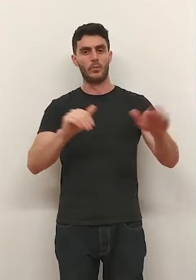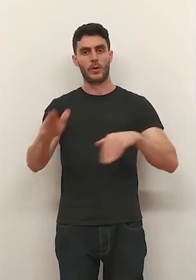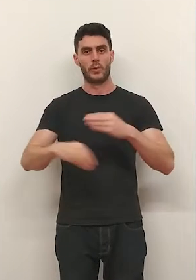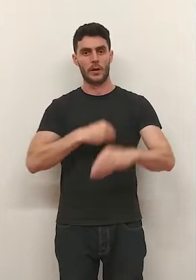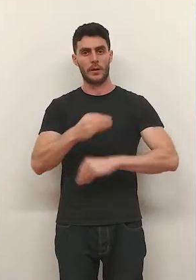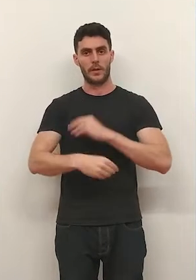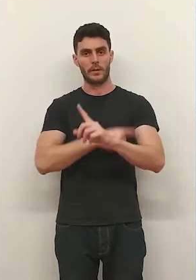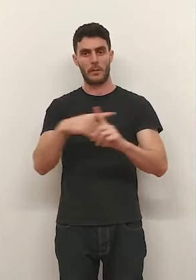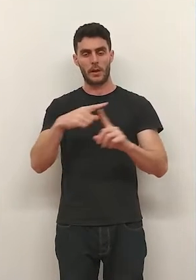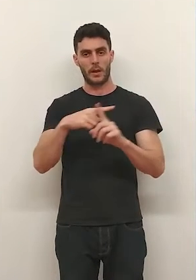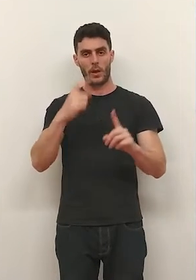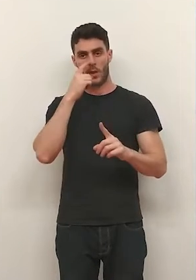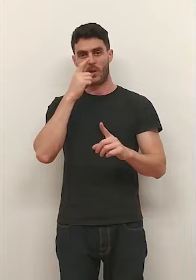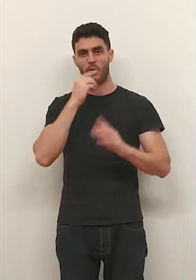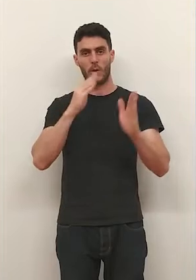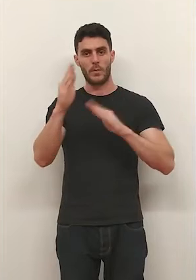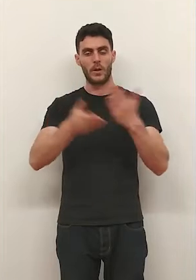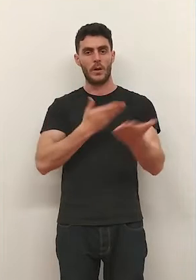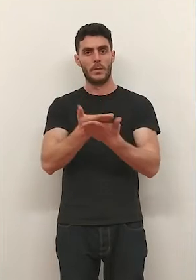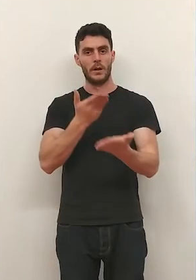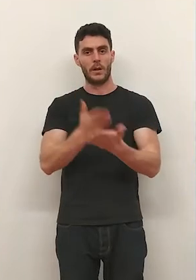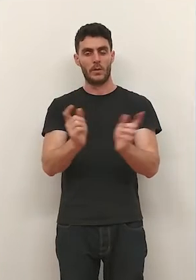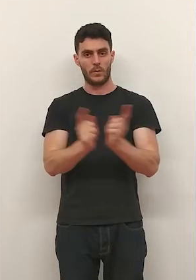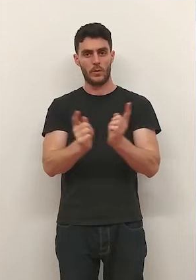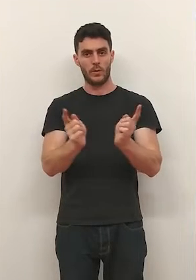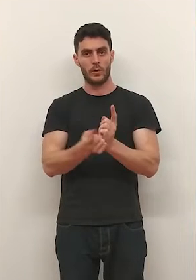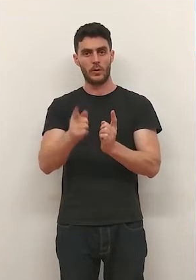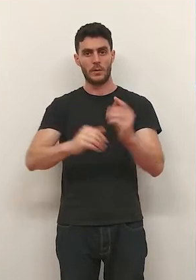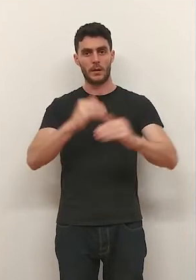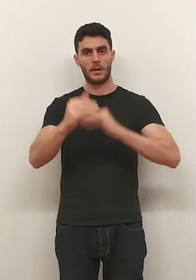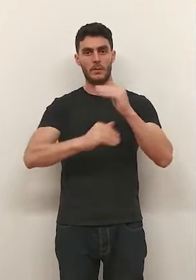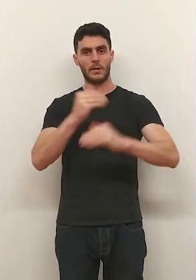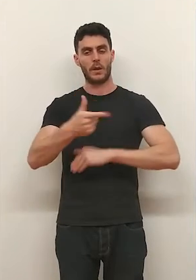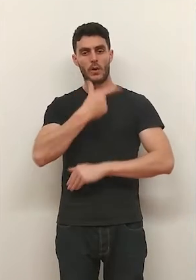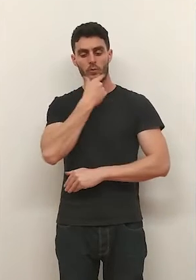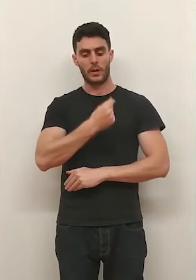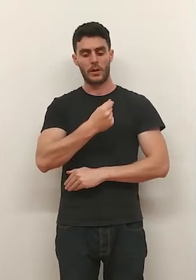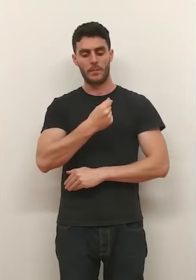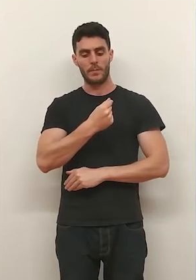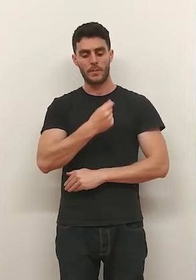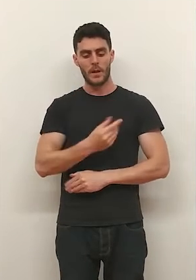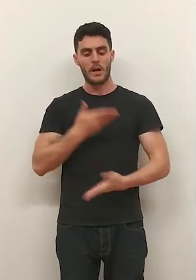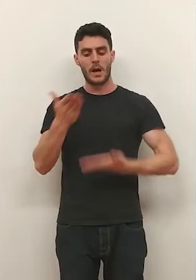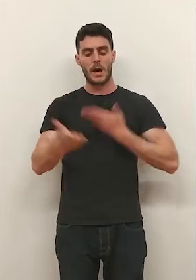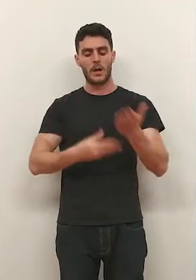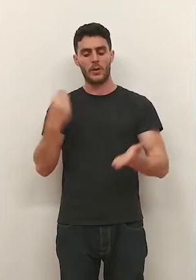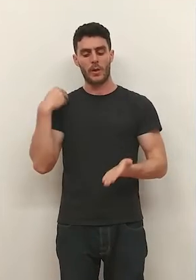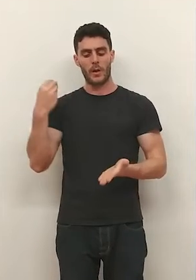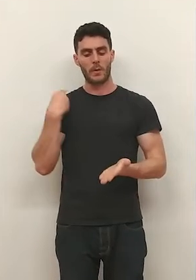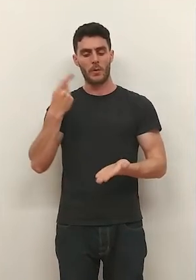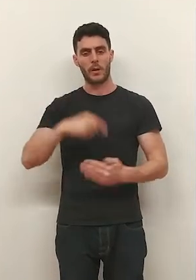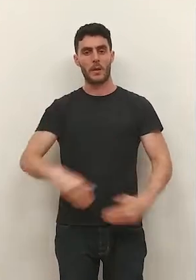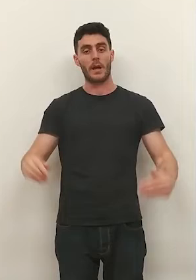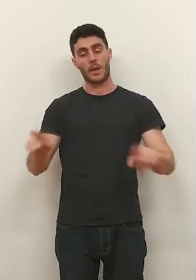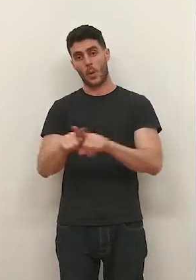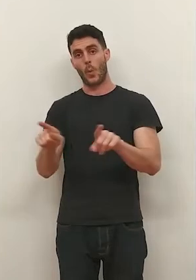se realizará para mediados de junio, con un periodo de solicitud corto y una tramitación muy sencilla. Esta ayuda, al igual